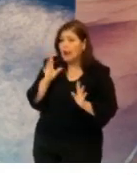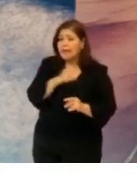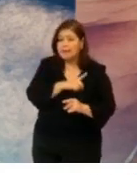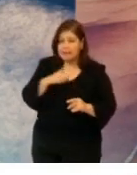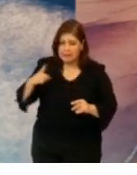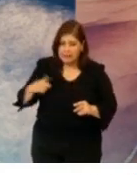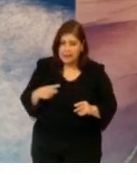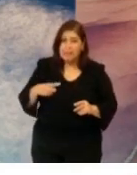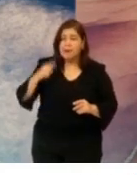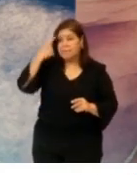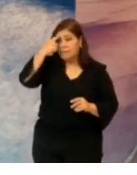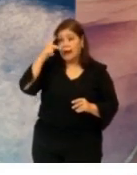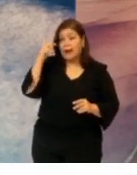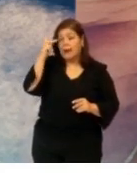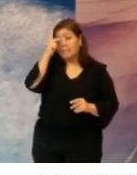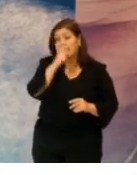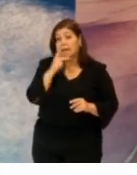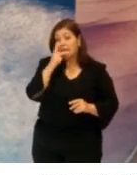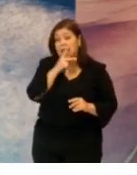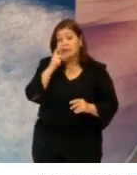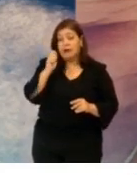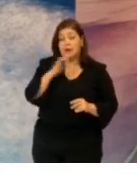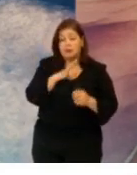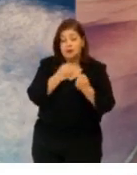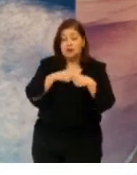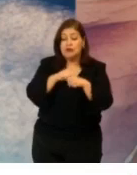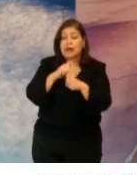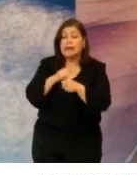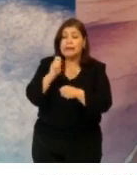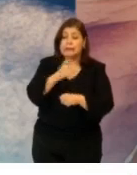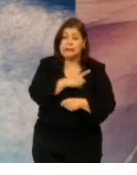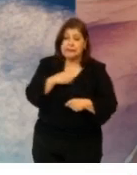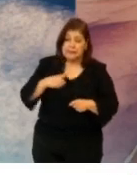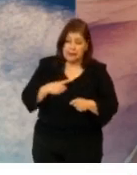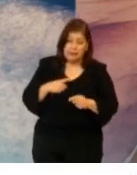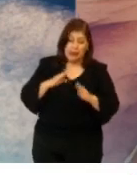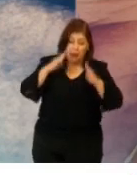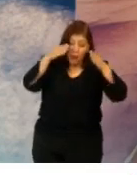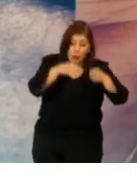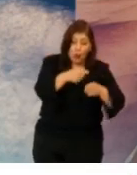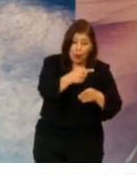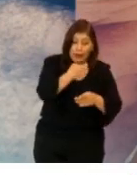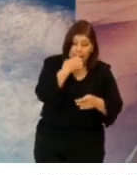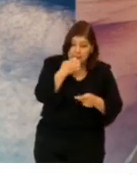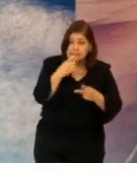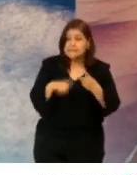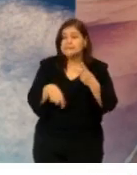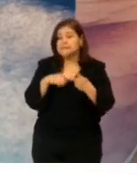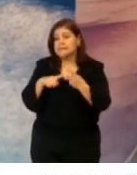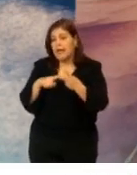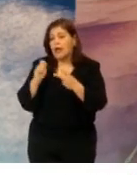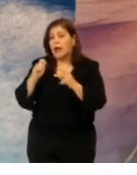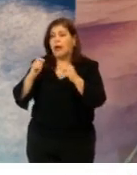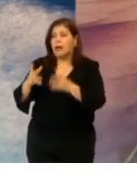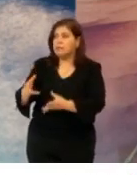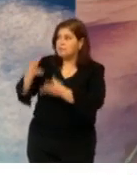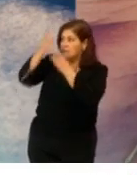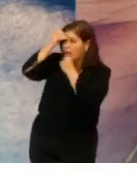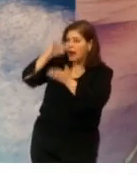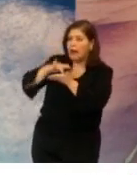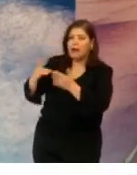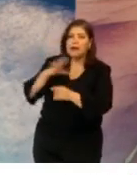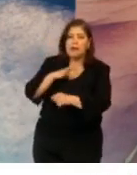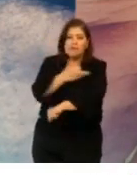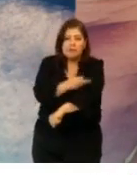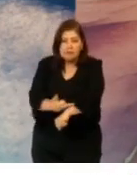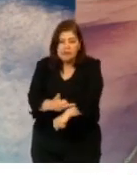gran pedagogía social, pense que la formación de uno depende de la escuela, de la familia, de lo que aprende en la familia,